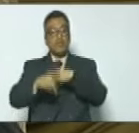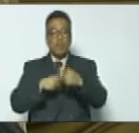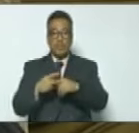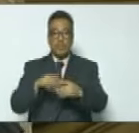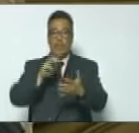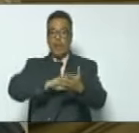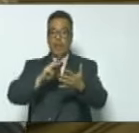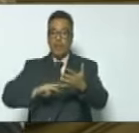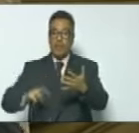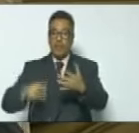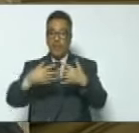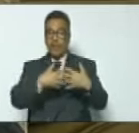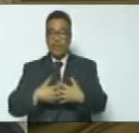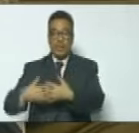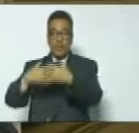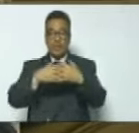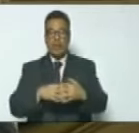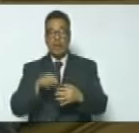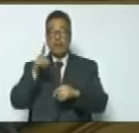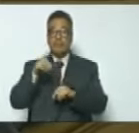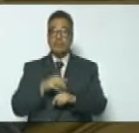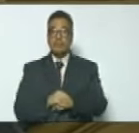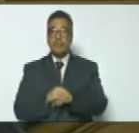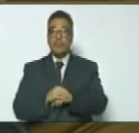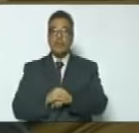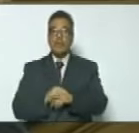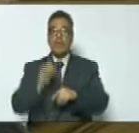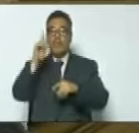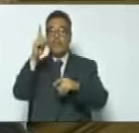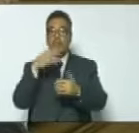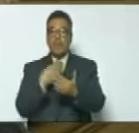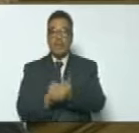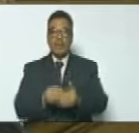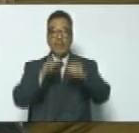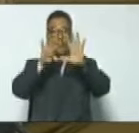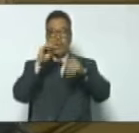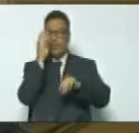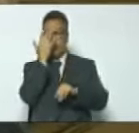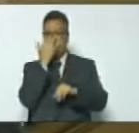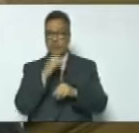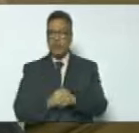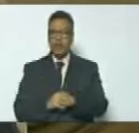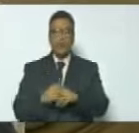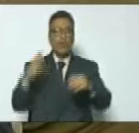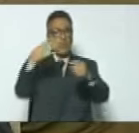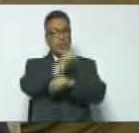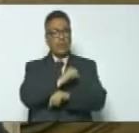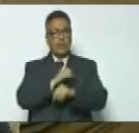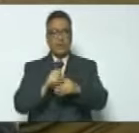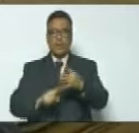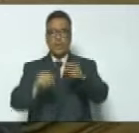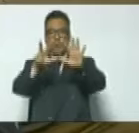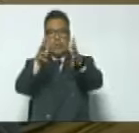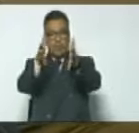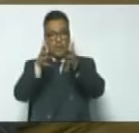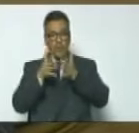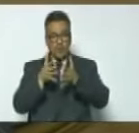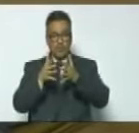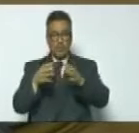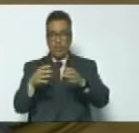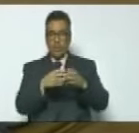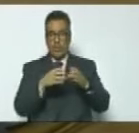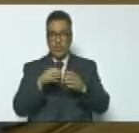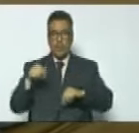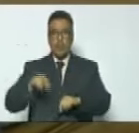de Miami, Estados Unidos de Norteamérica, entre el 1 al 9 de febrero, obteniendo el octavo título para un